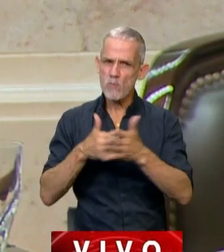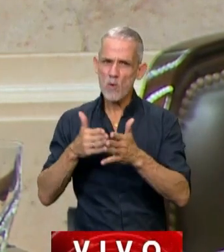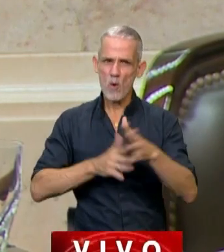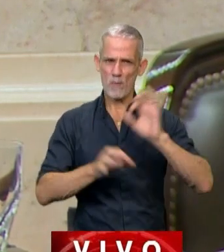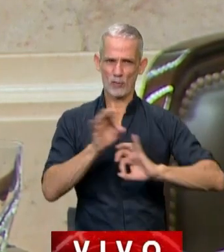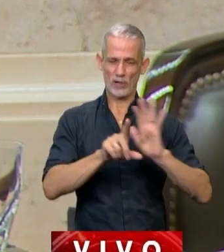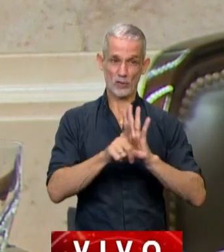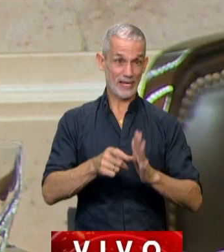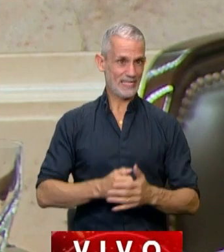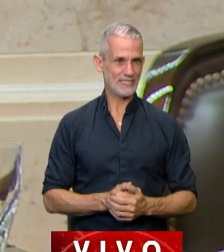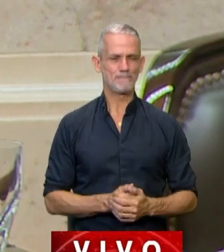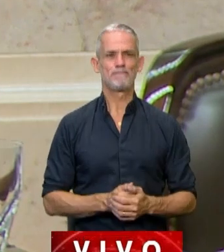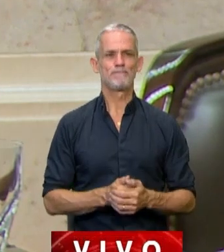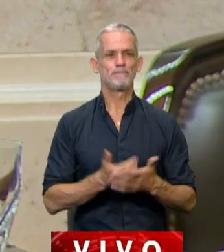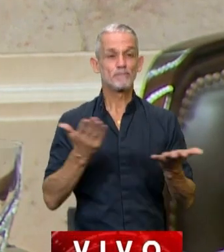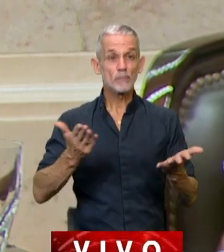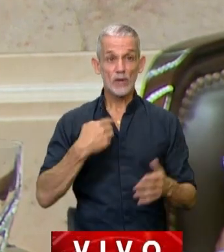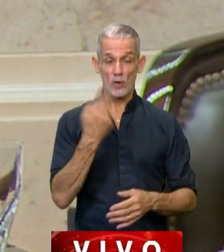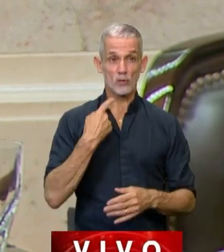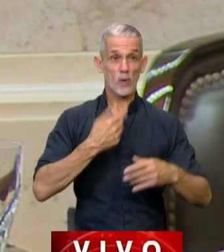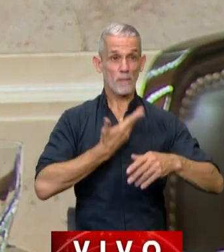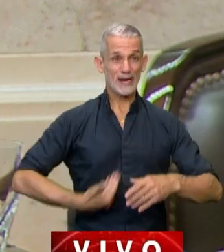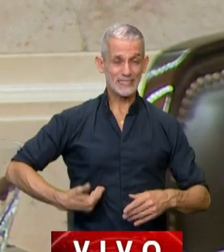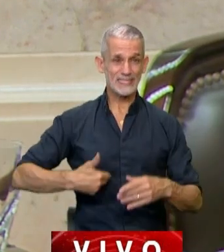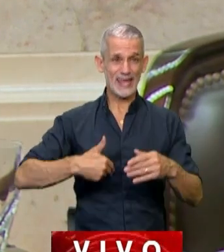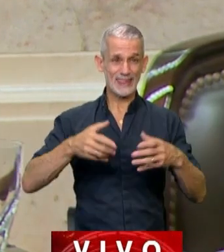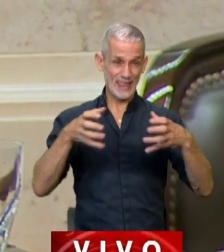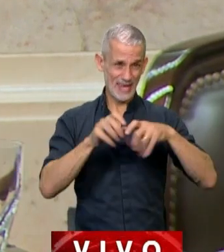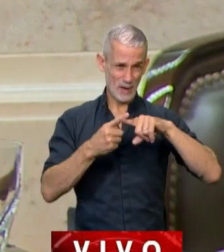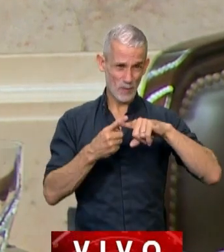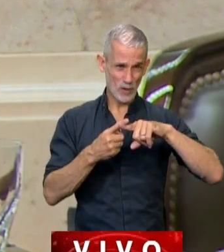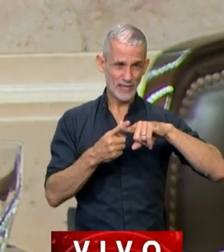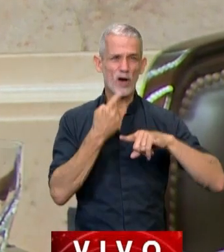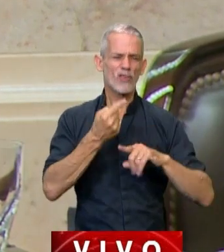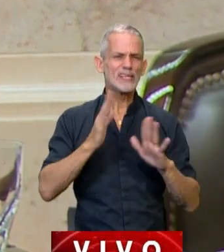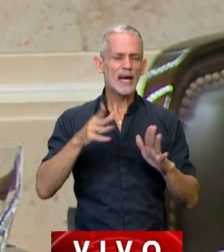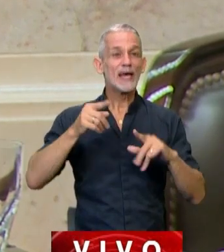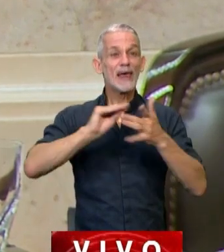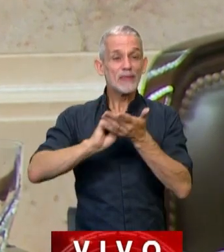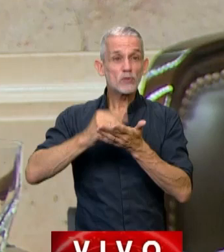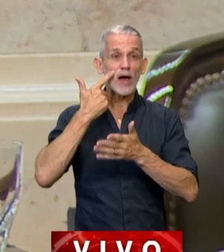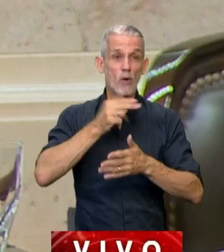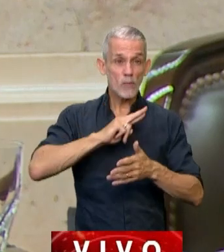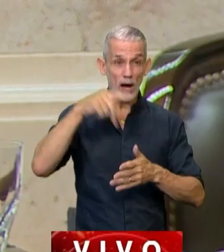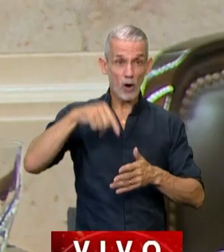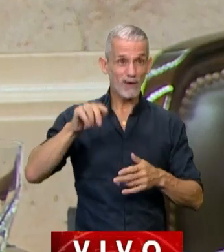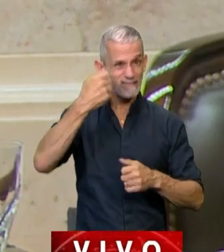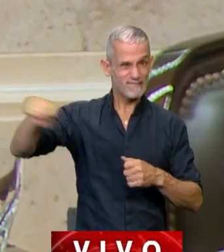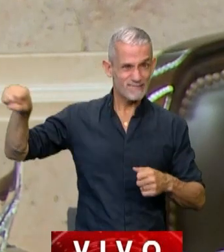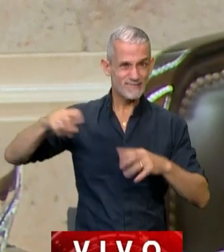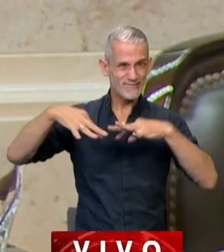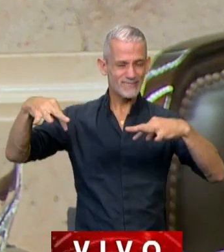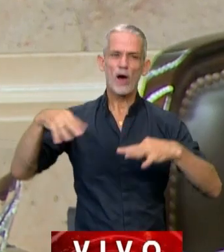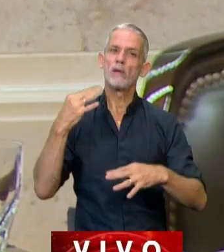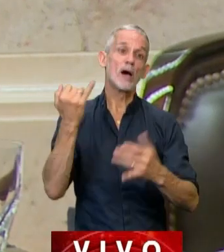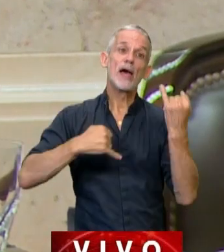este proyecto. Pero nuestro presidente decía que aquellos diputados y diputadas que hoy no están en el recinto